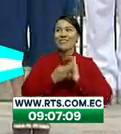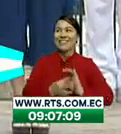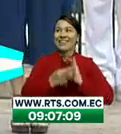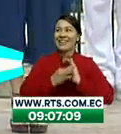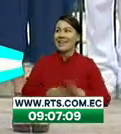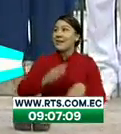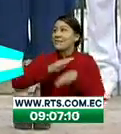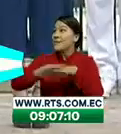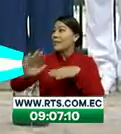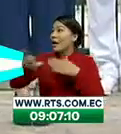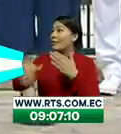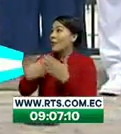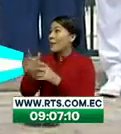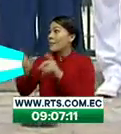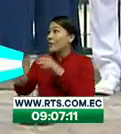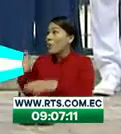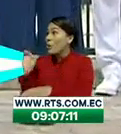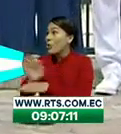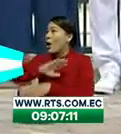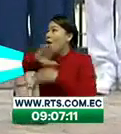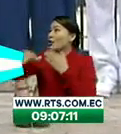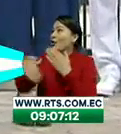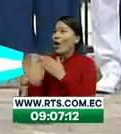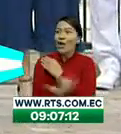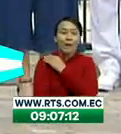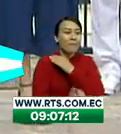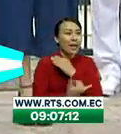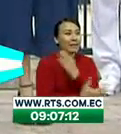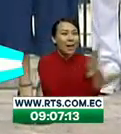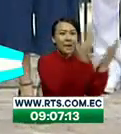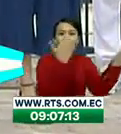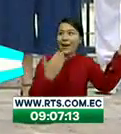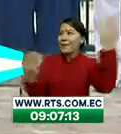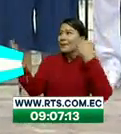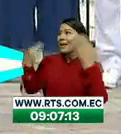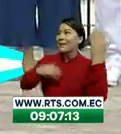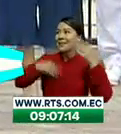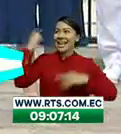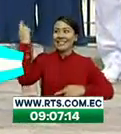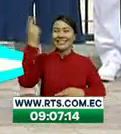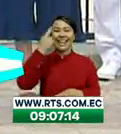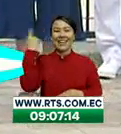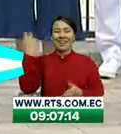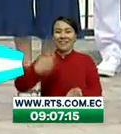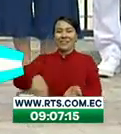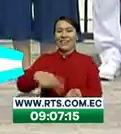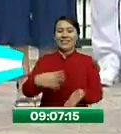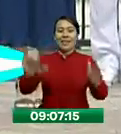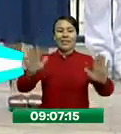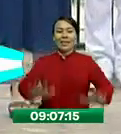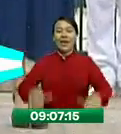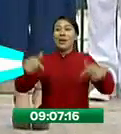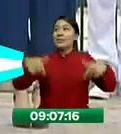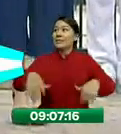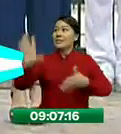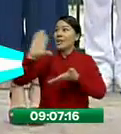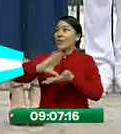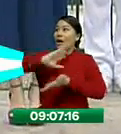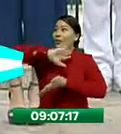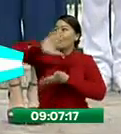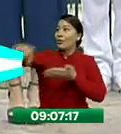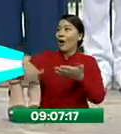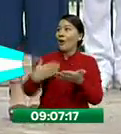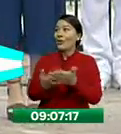a los ecuatorianos, invitando a los extranjeros que vengan a celebrar las fiestas de la ciudad. Somos también